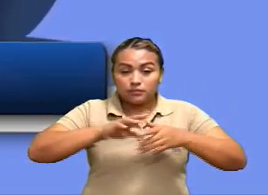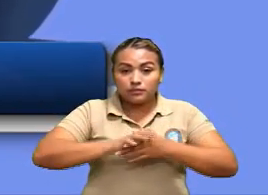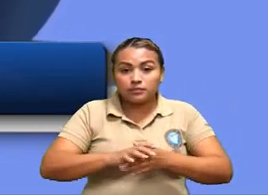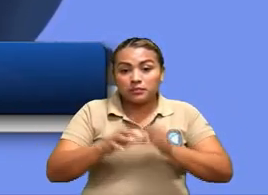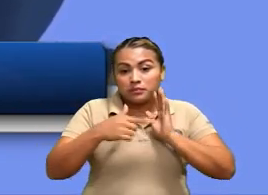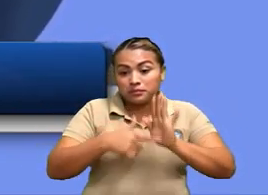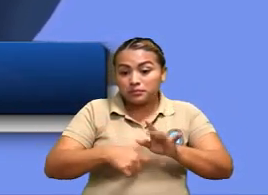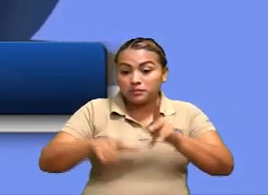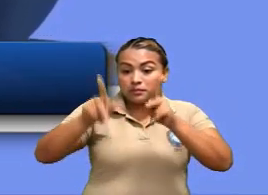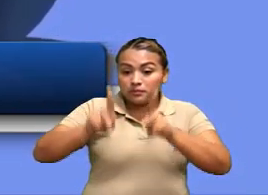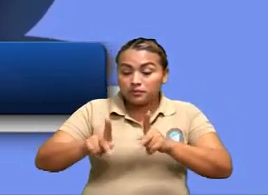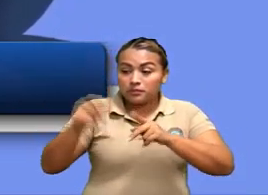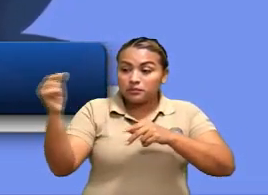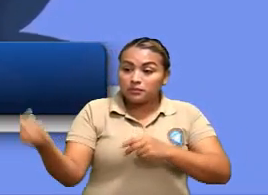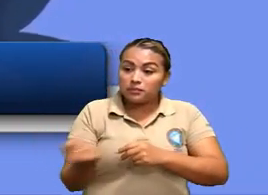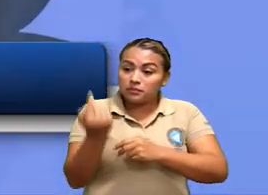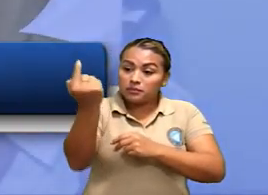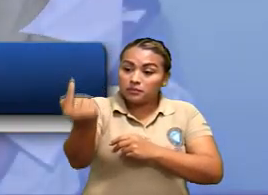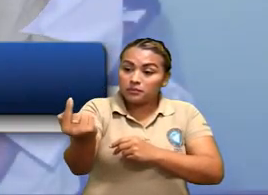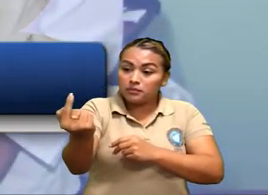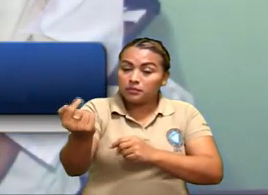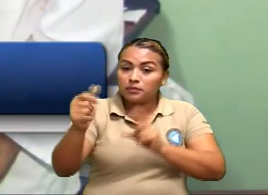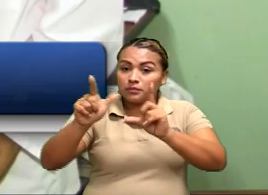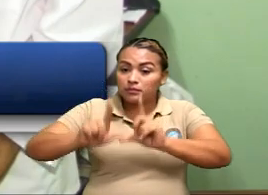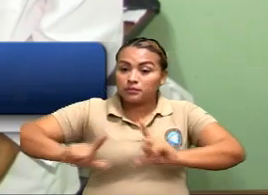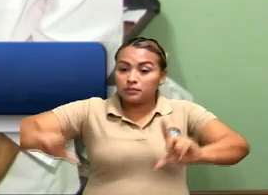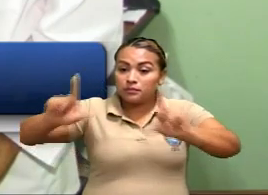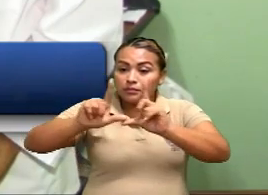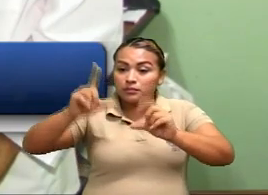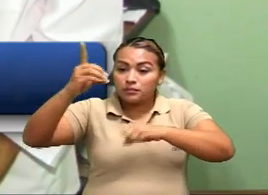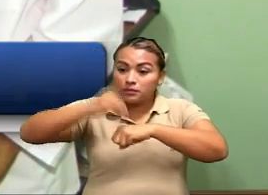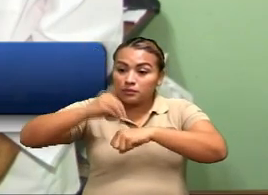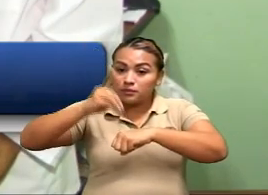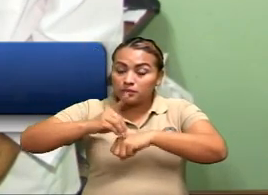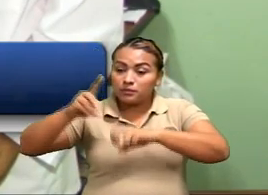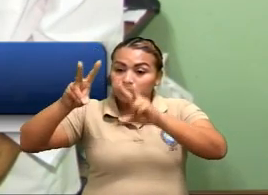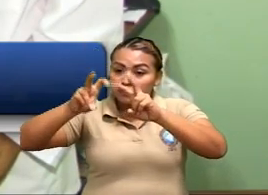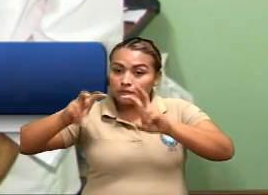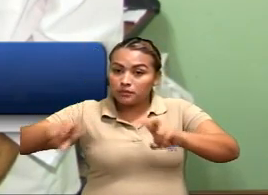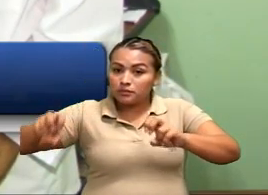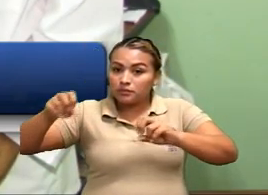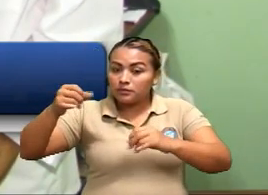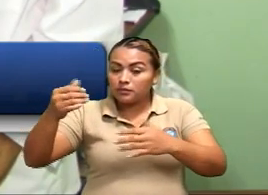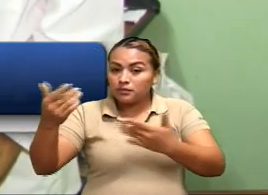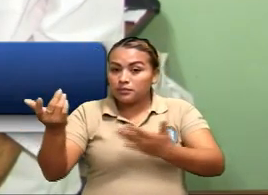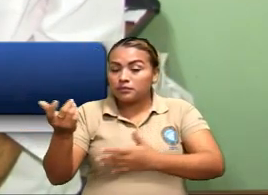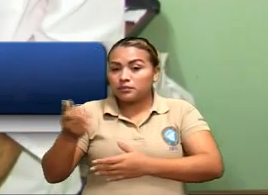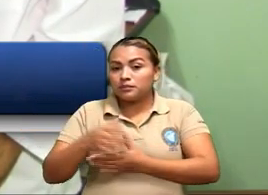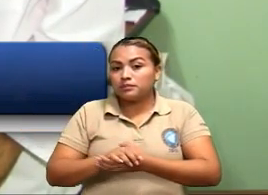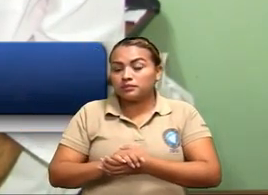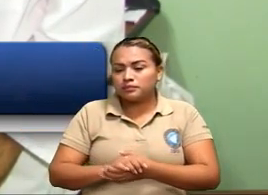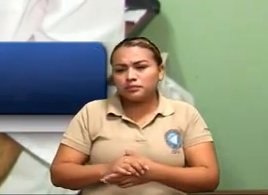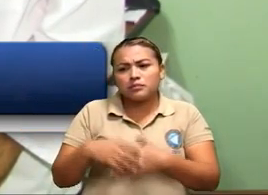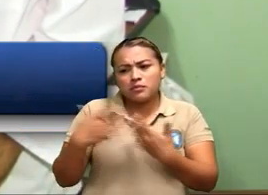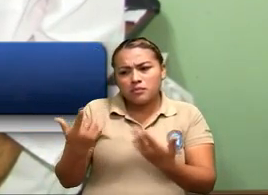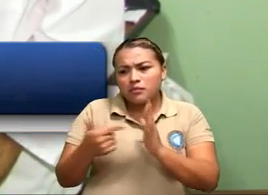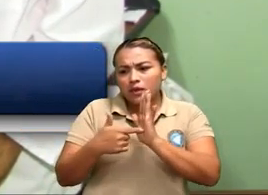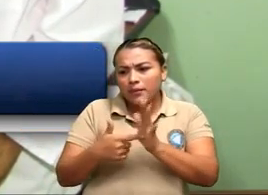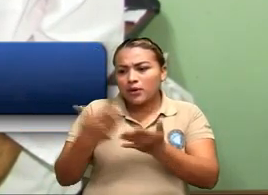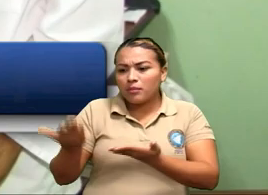paciente que vino aquí a su área de nutrición, nutricionista, usted le brinda la dieta,